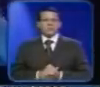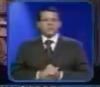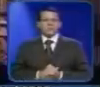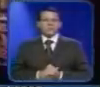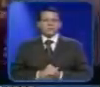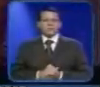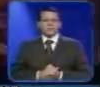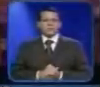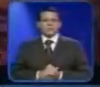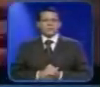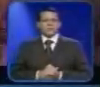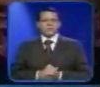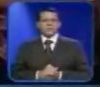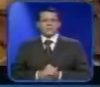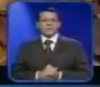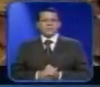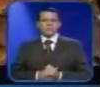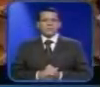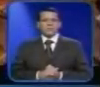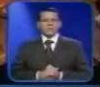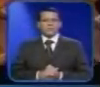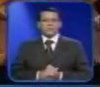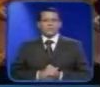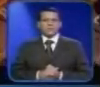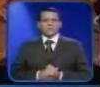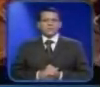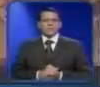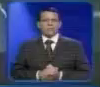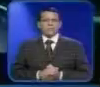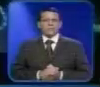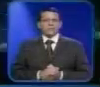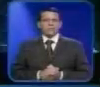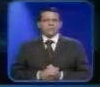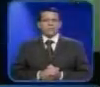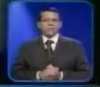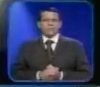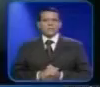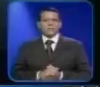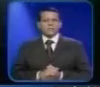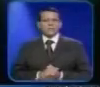got to stop the machine. The fate of the world depends on me.